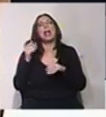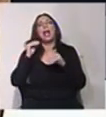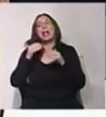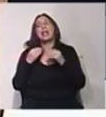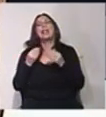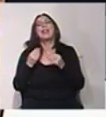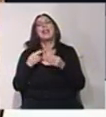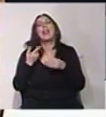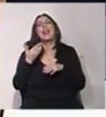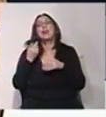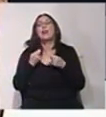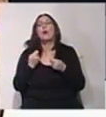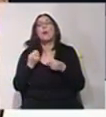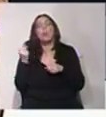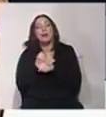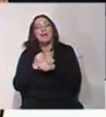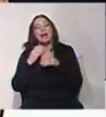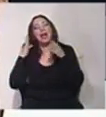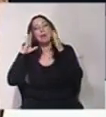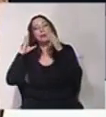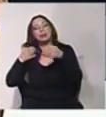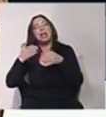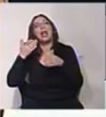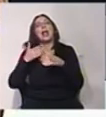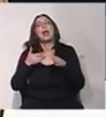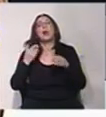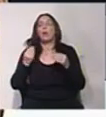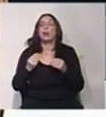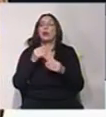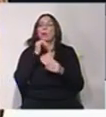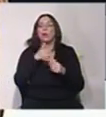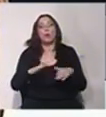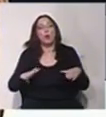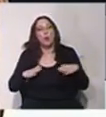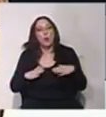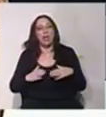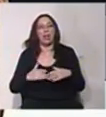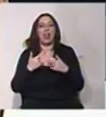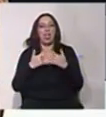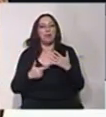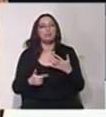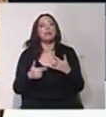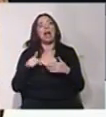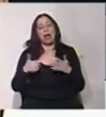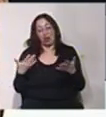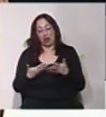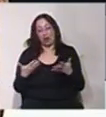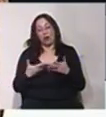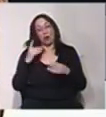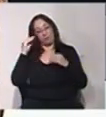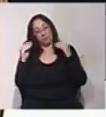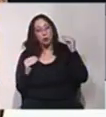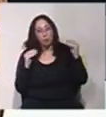adulto mayor en nuestra sociedad. ¿Sí? Cuando se jubila. Y también hay un hecho ahora en Uruguay que está